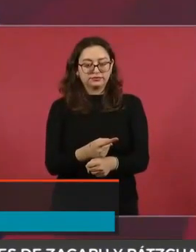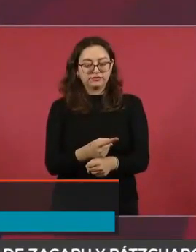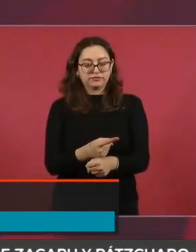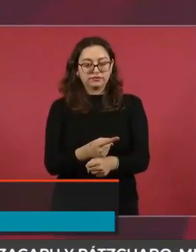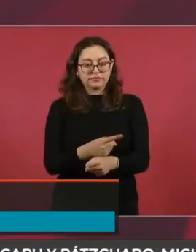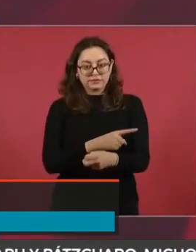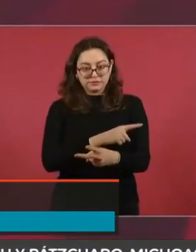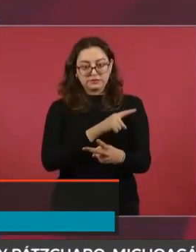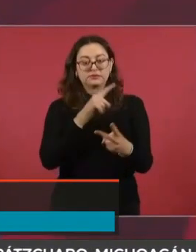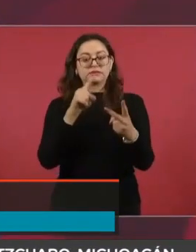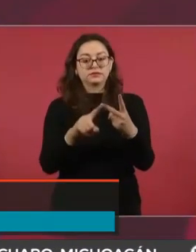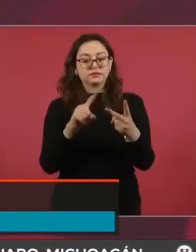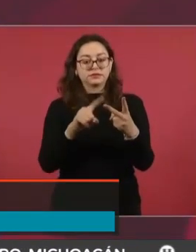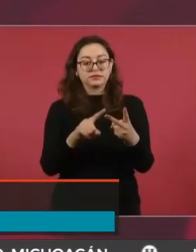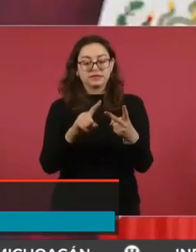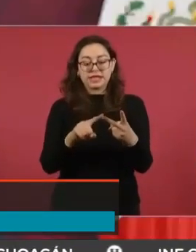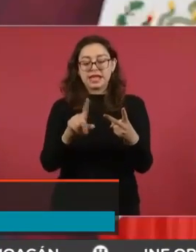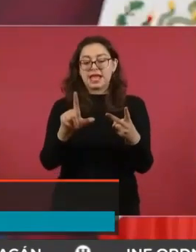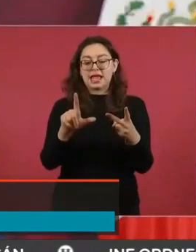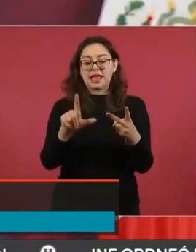vuelve Lenia Batres